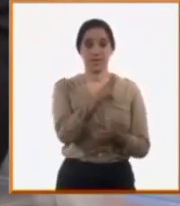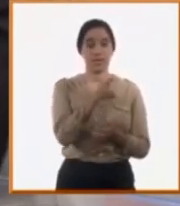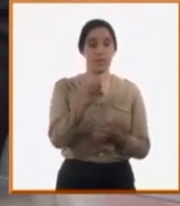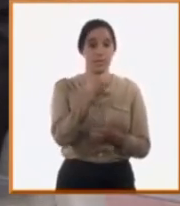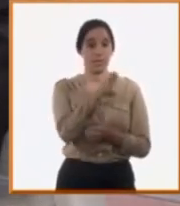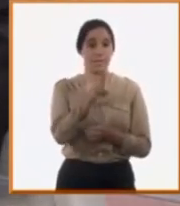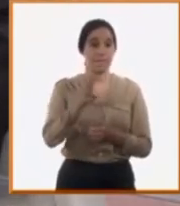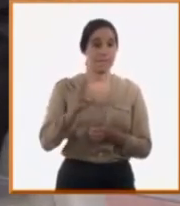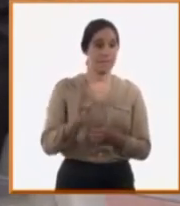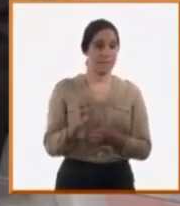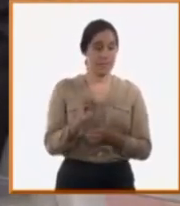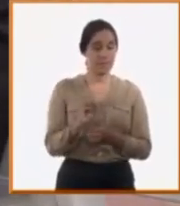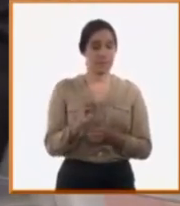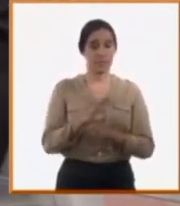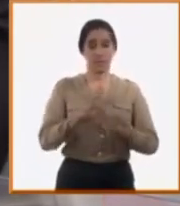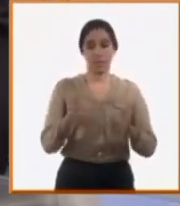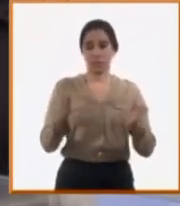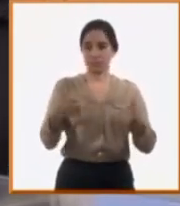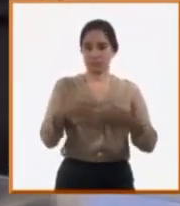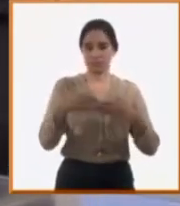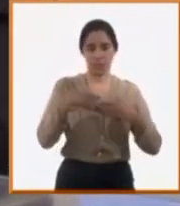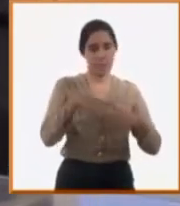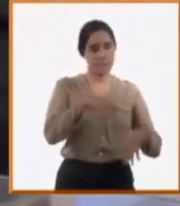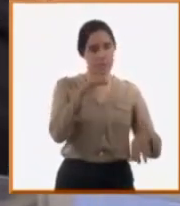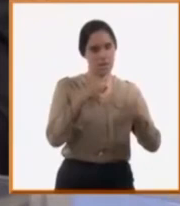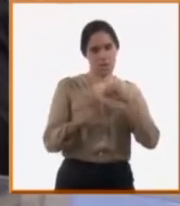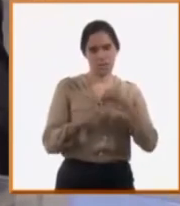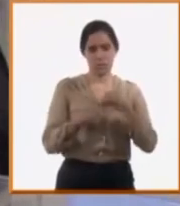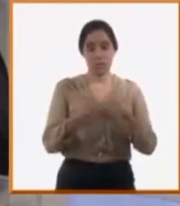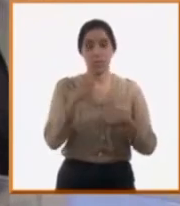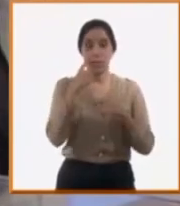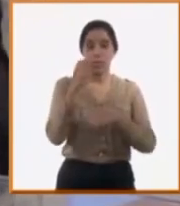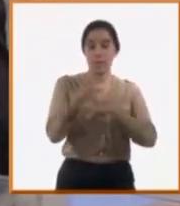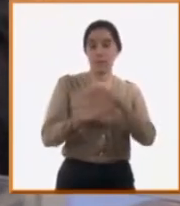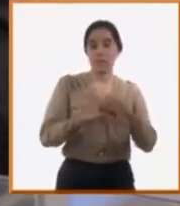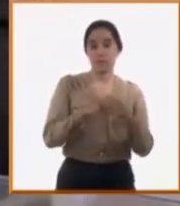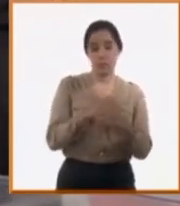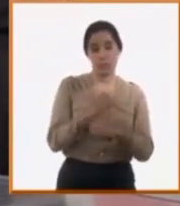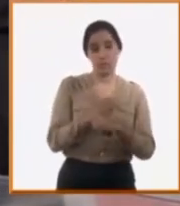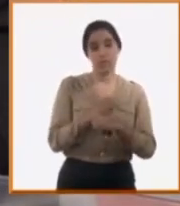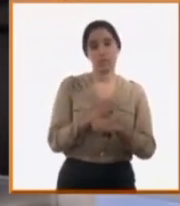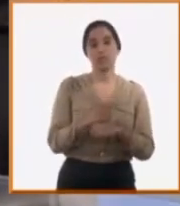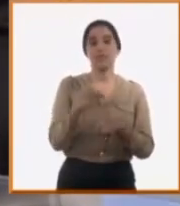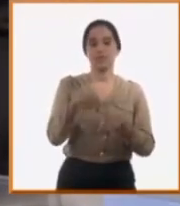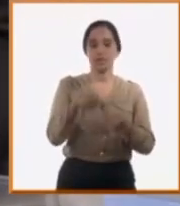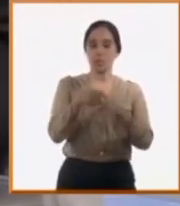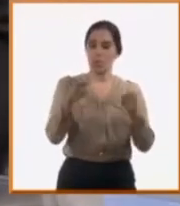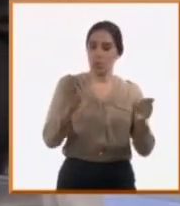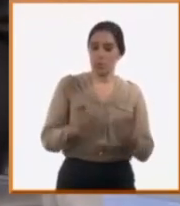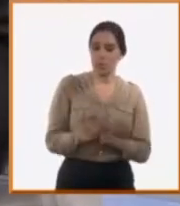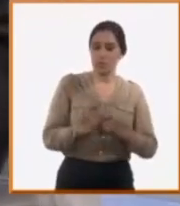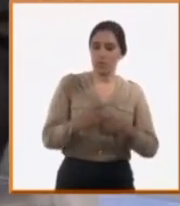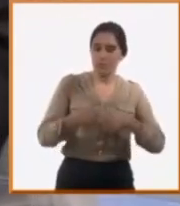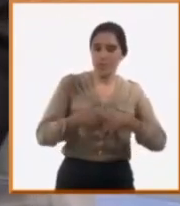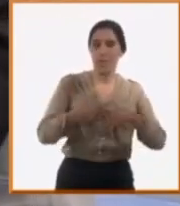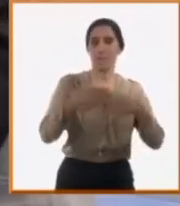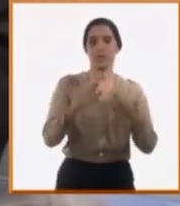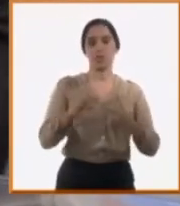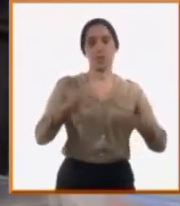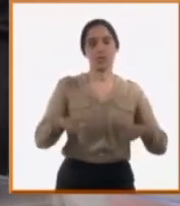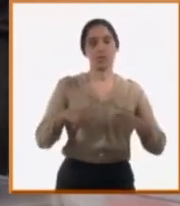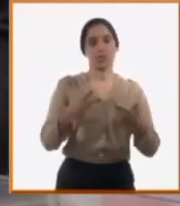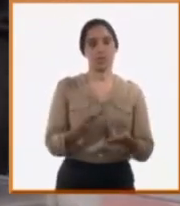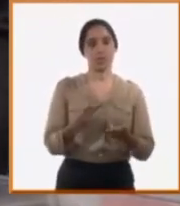puertas del Palacio de las convenciones con nuestro congreso y la abrimos nuevamente en el 2022 en una versión muy